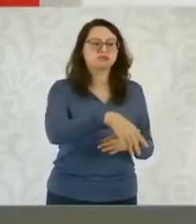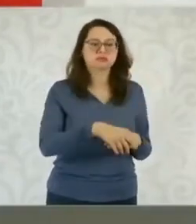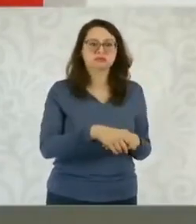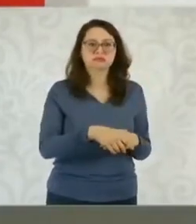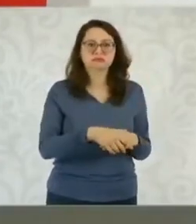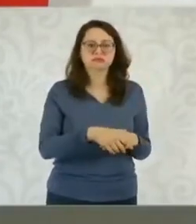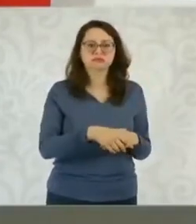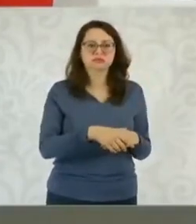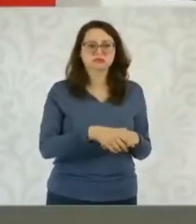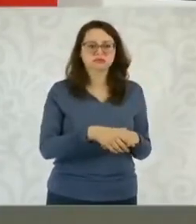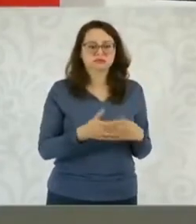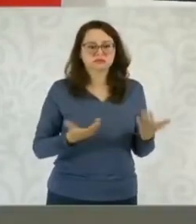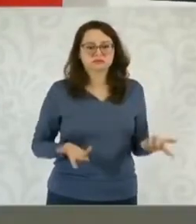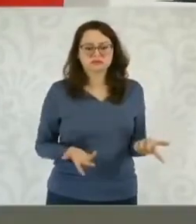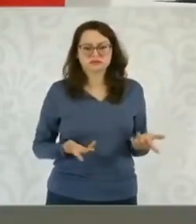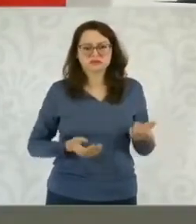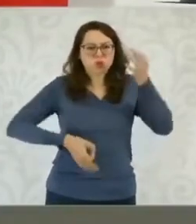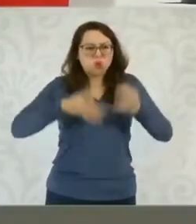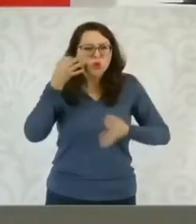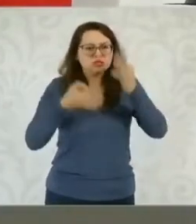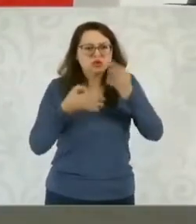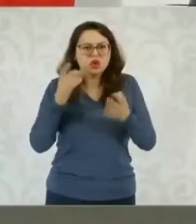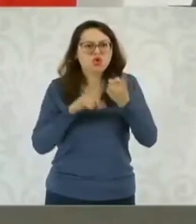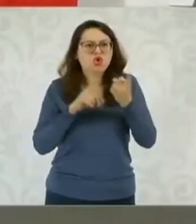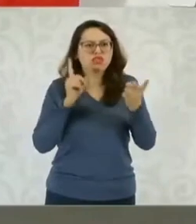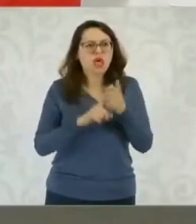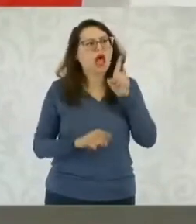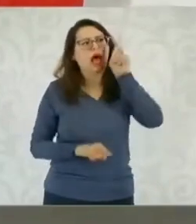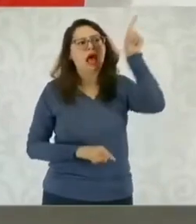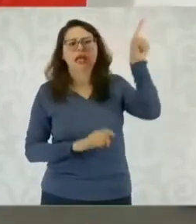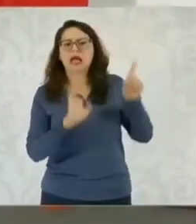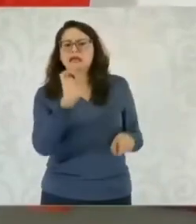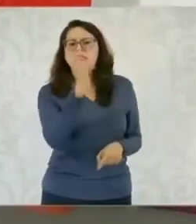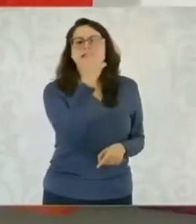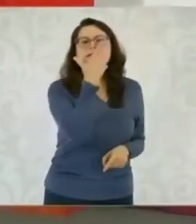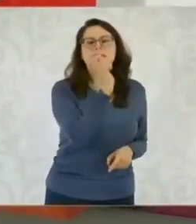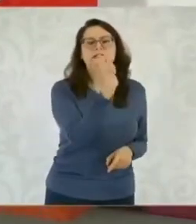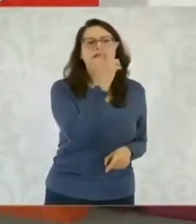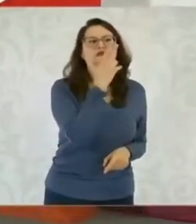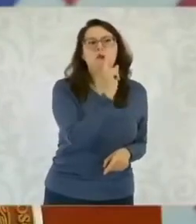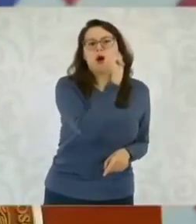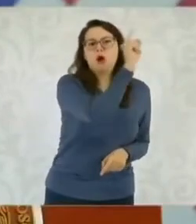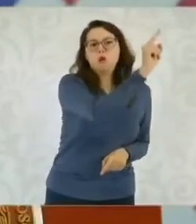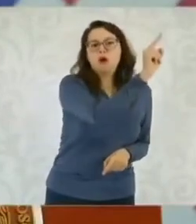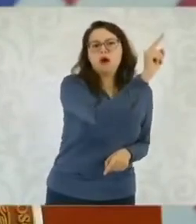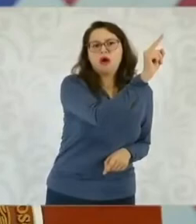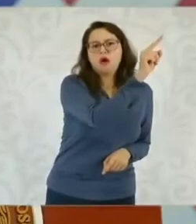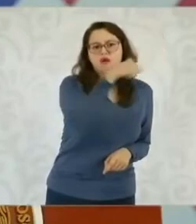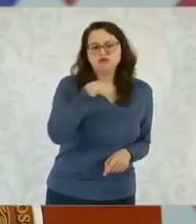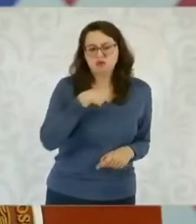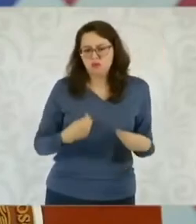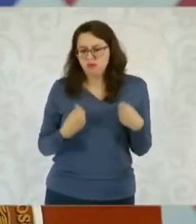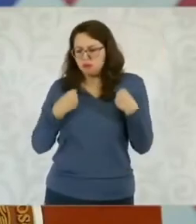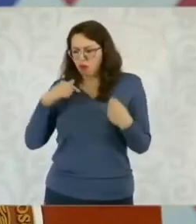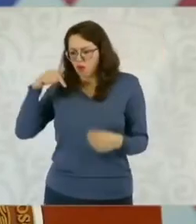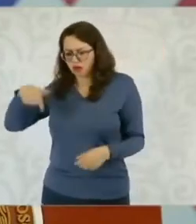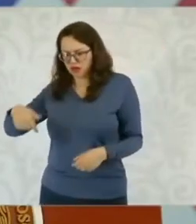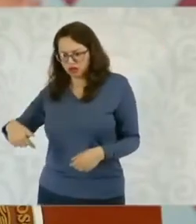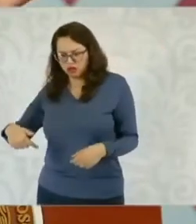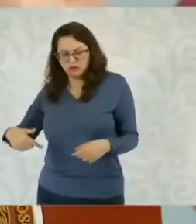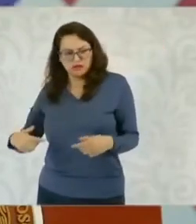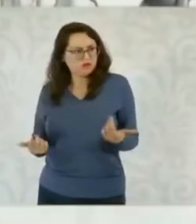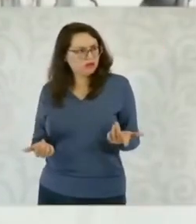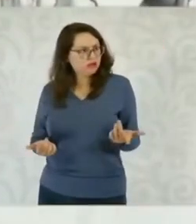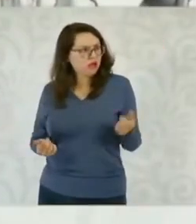Ciudad de México. Pues, ¿cuándo te ibas a enterar? Más allá de que estuviera en los puntos chiquitos del contrato, de que te notificaron